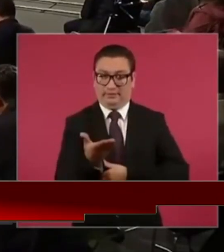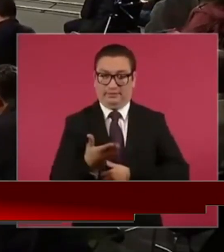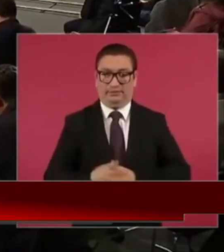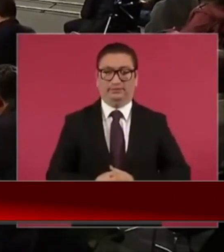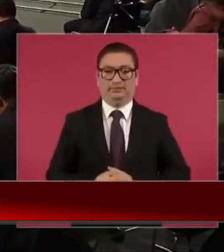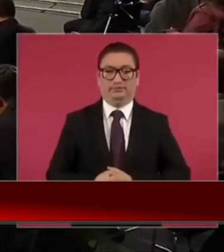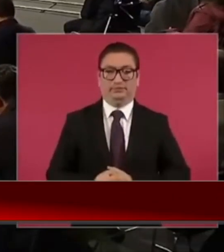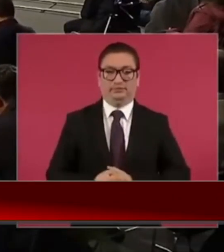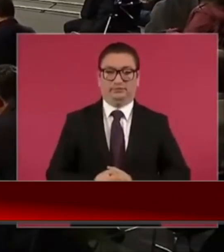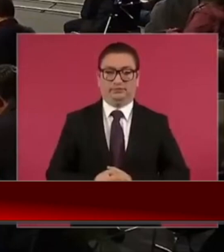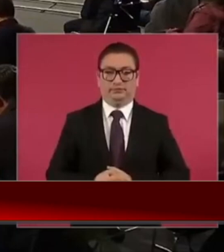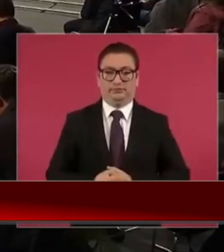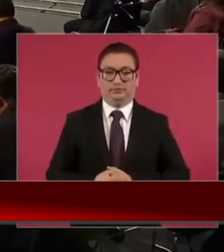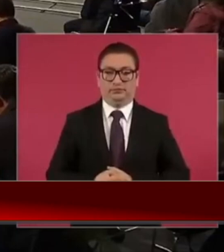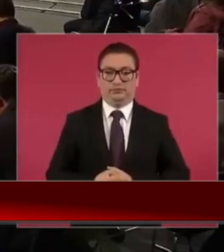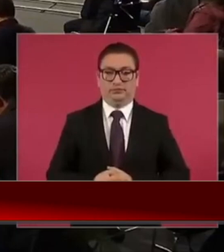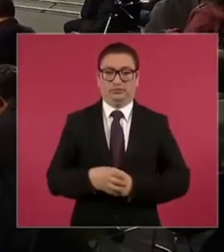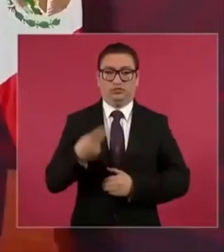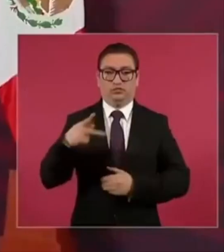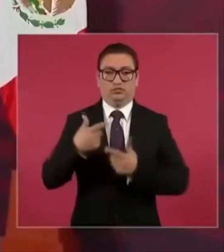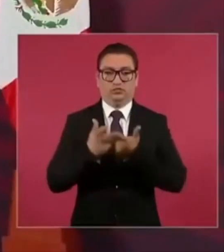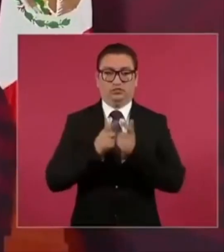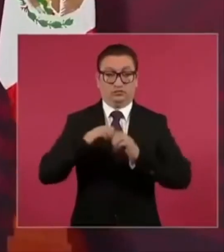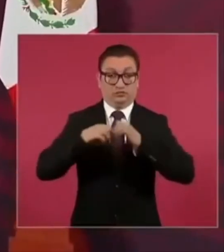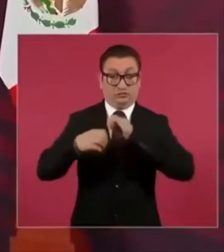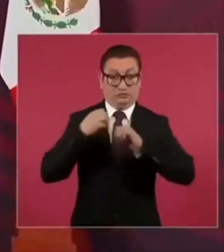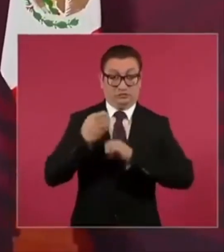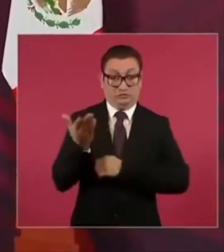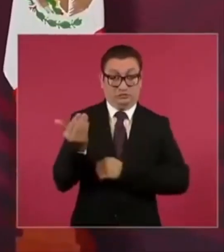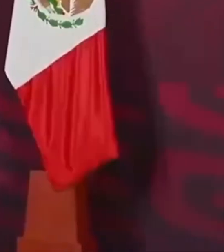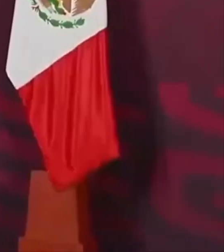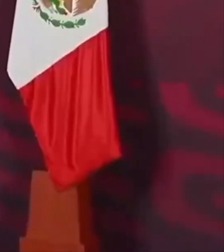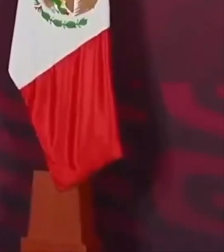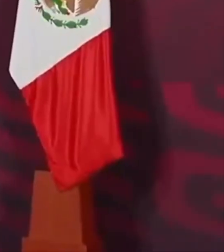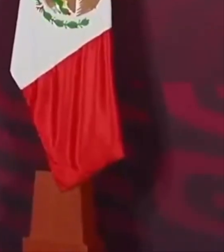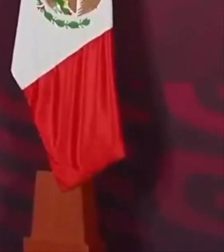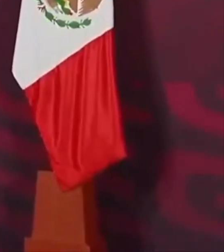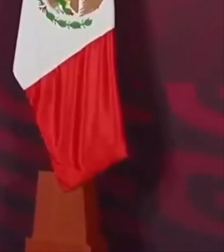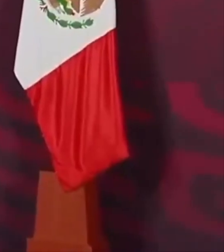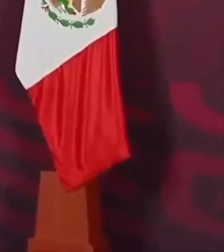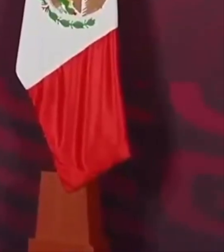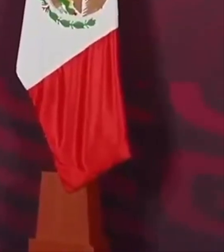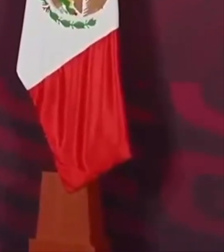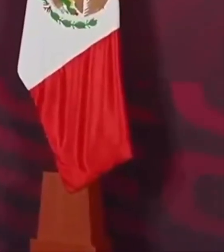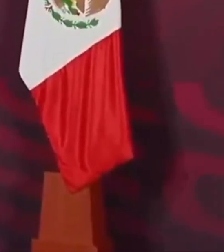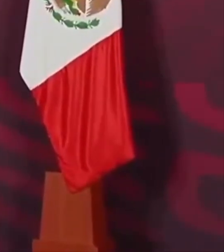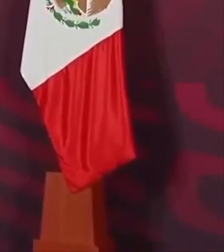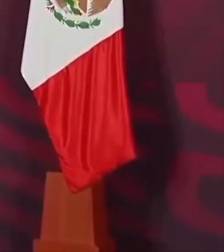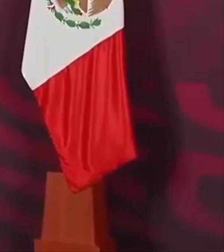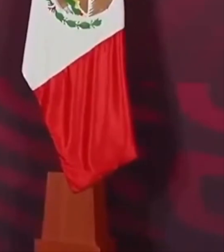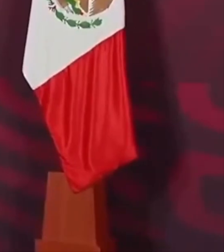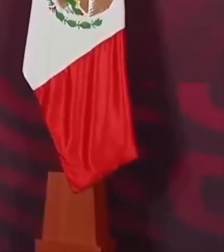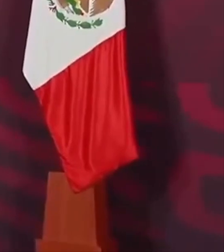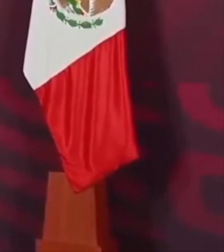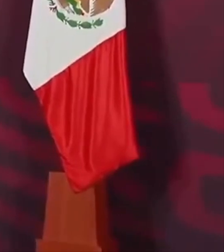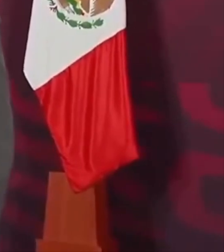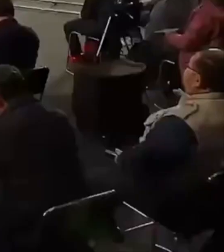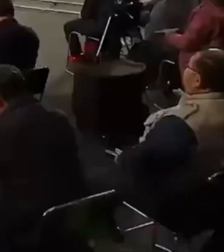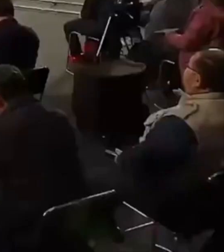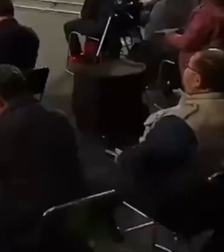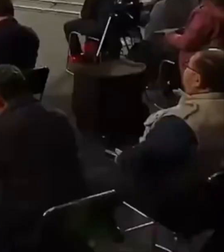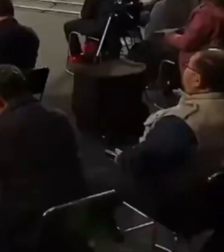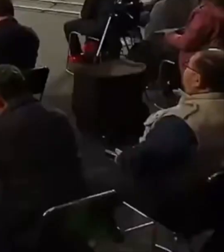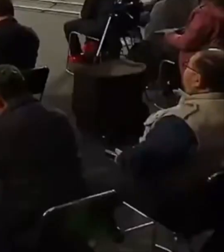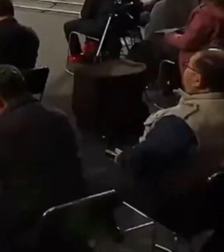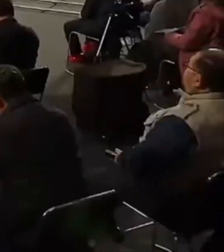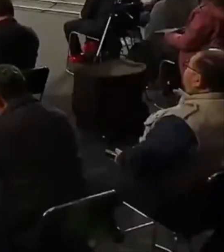sus adversarios para llegar a un acuerdo. Adelante. Todas